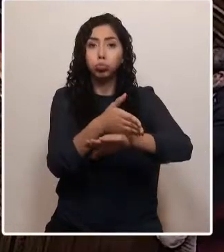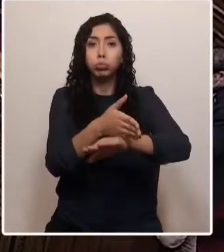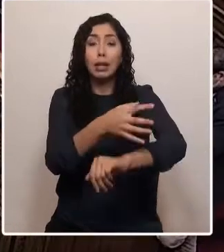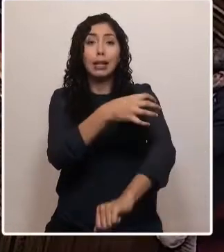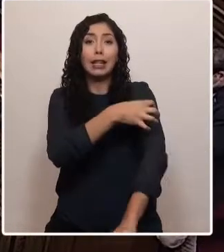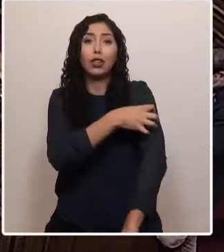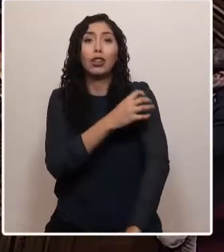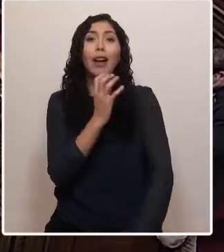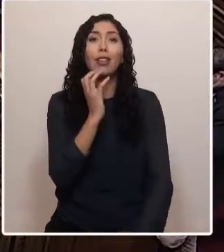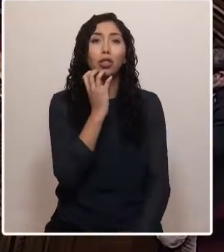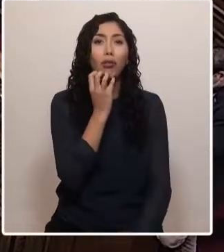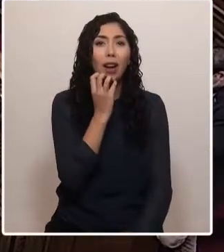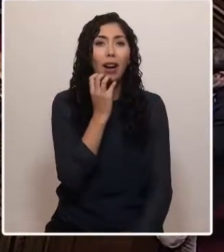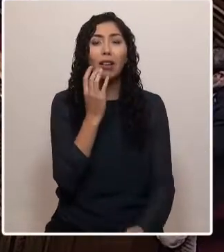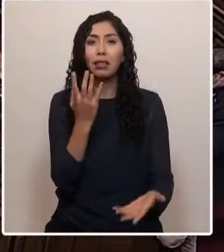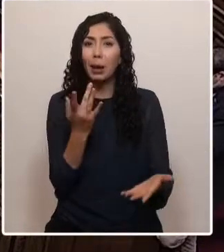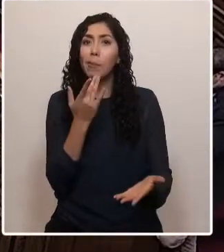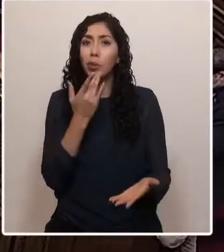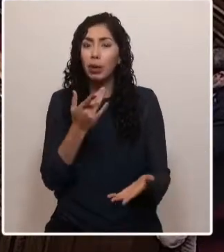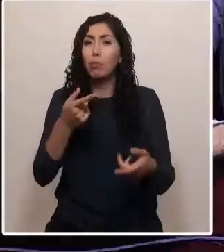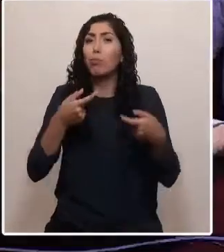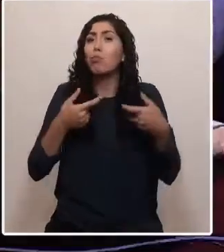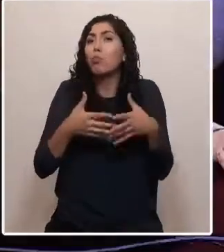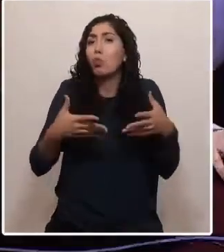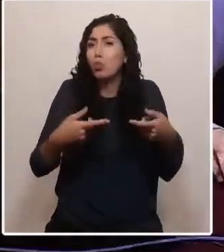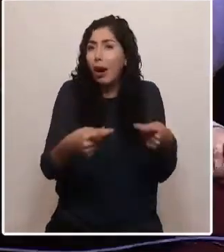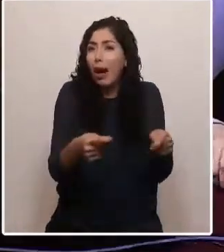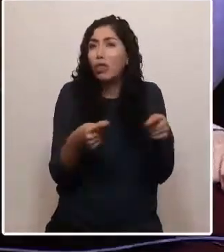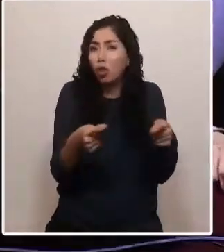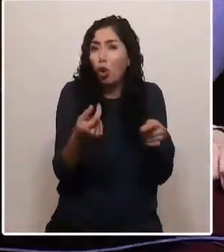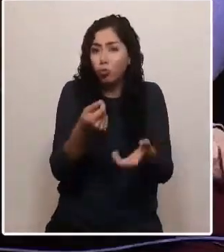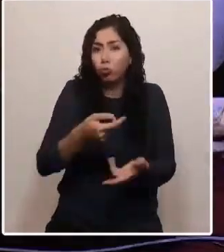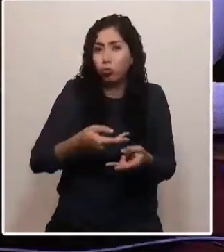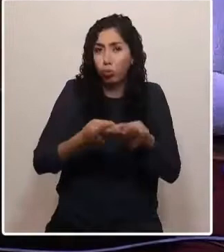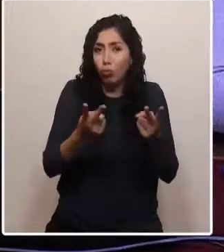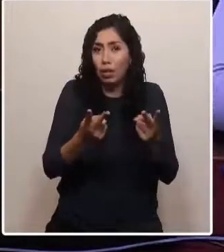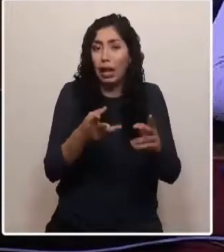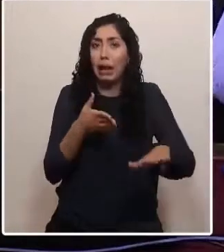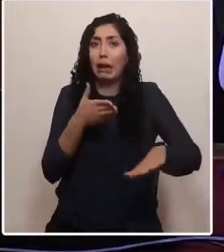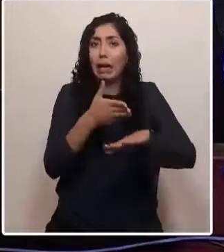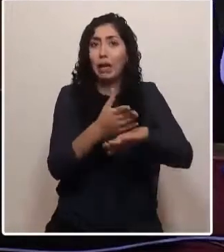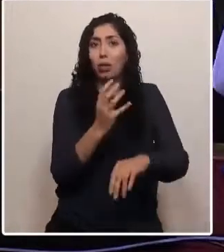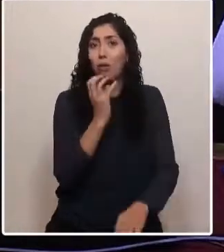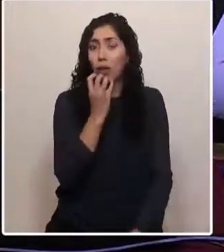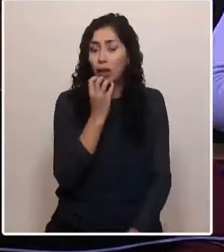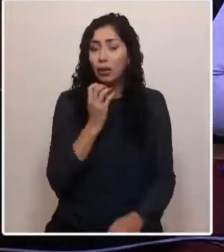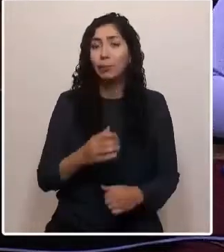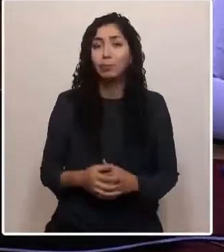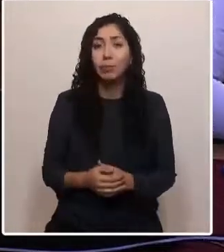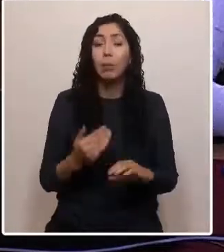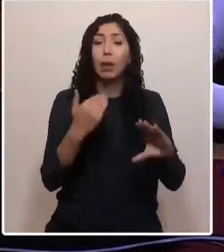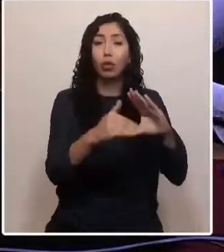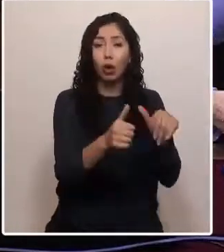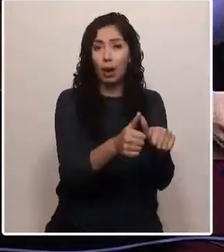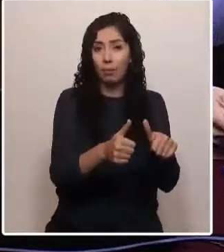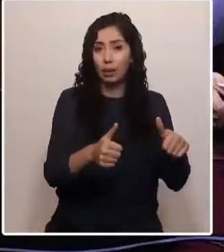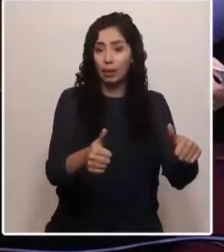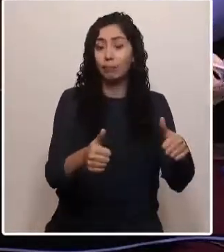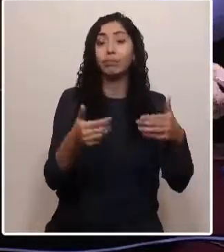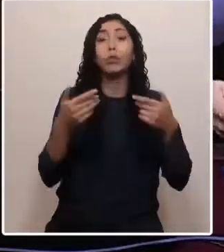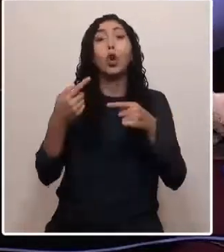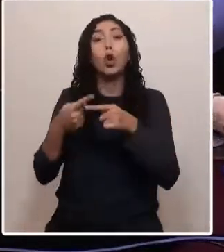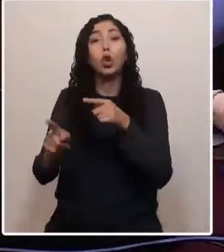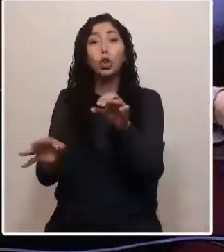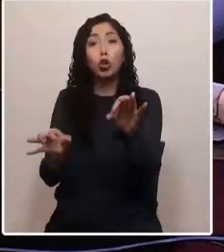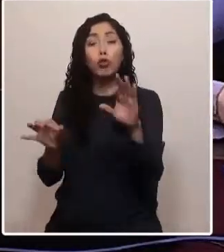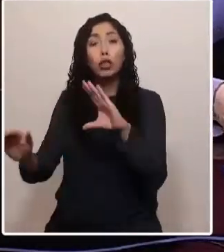gasto público que genera la salida territorial, que se ha remitido a la mesa directiva. Oficio de un grupo de convencionales